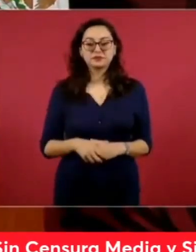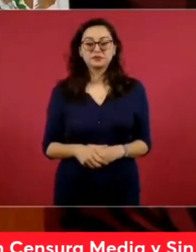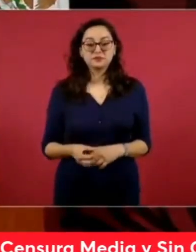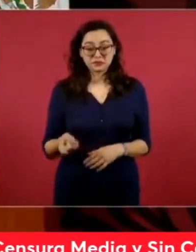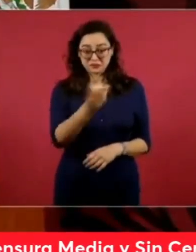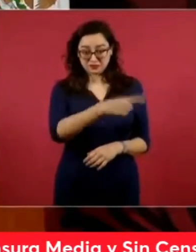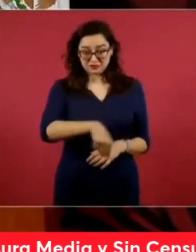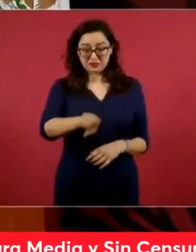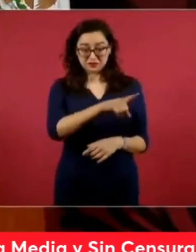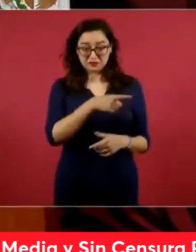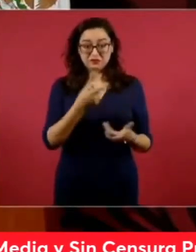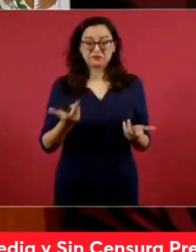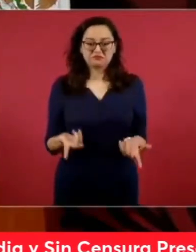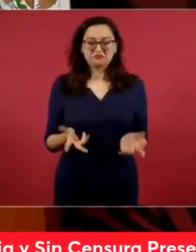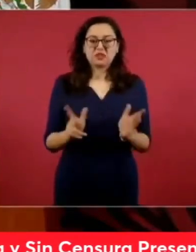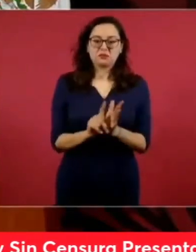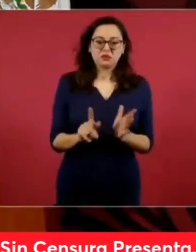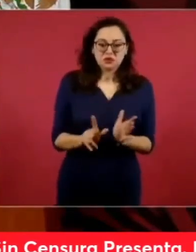4,251 notas,